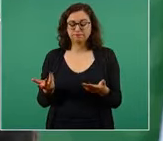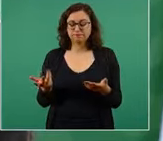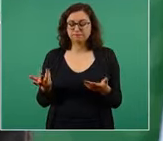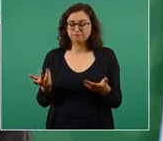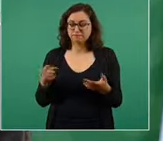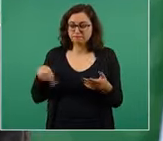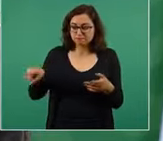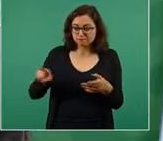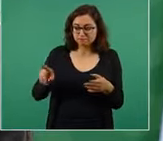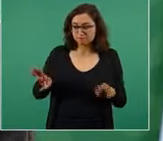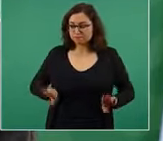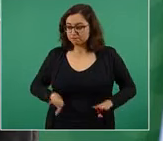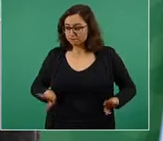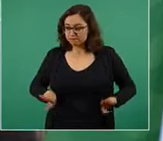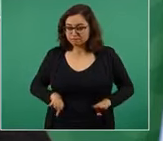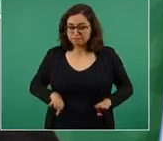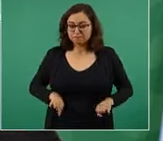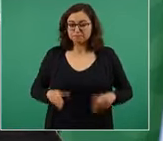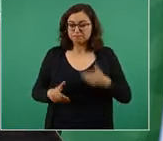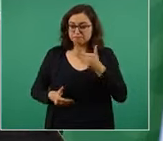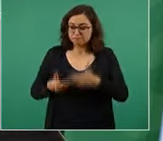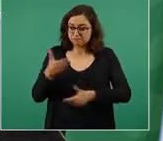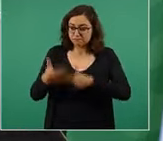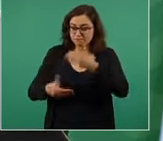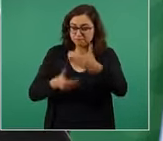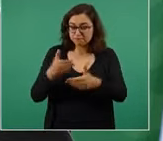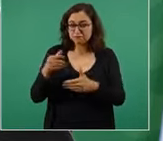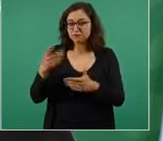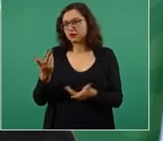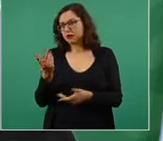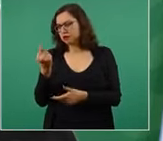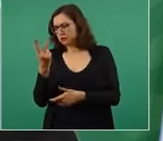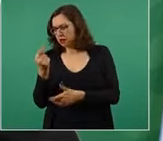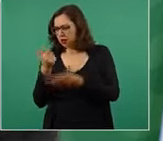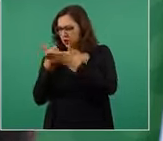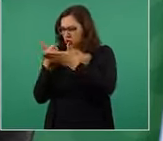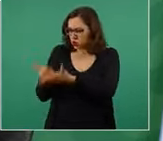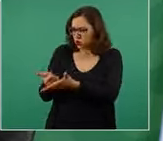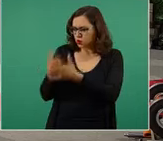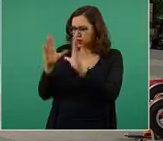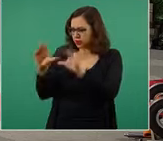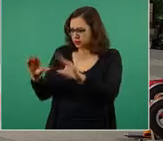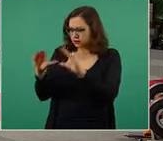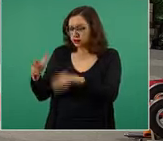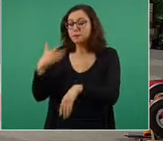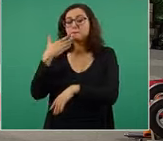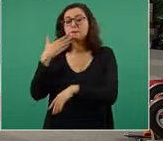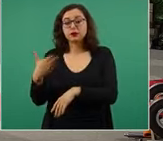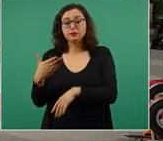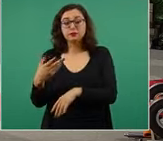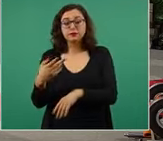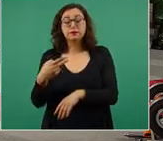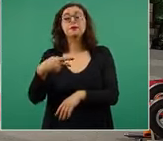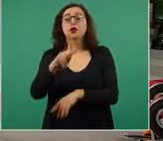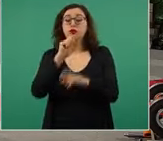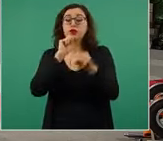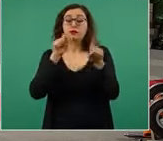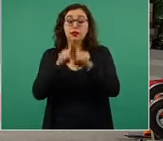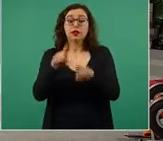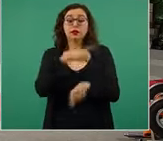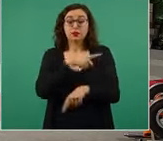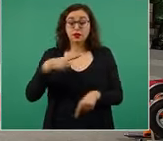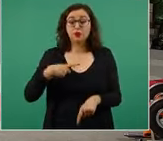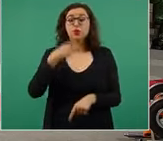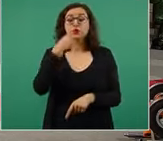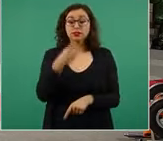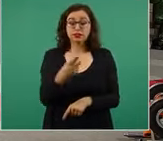cómo se avanzó en la educación a distancia, que dicho sea de paso, va a continuar